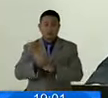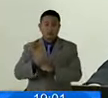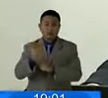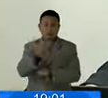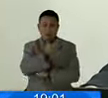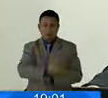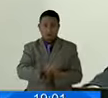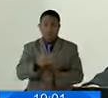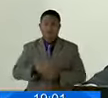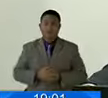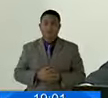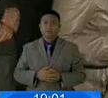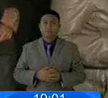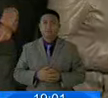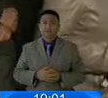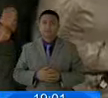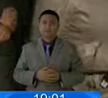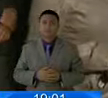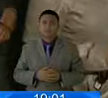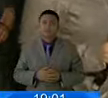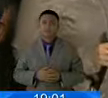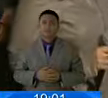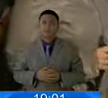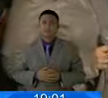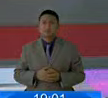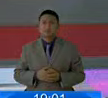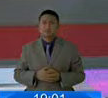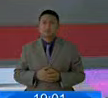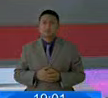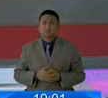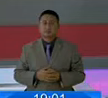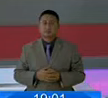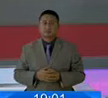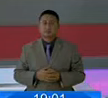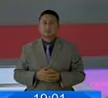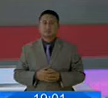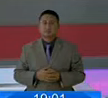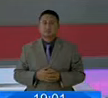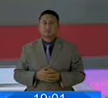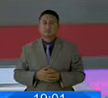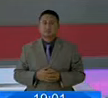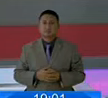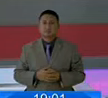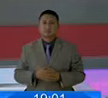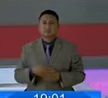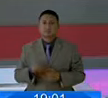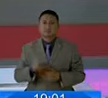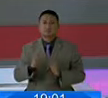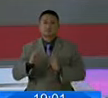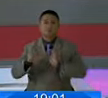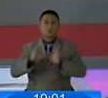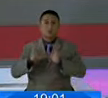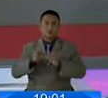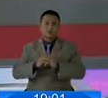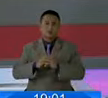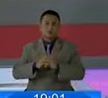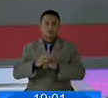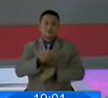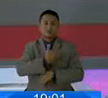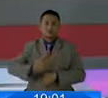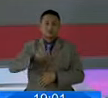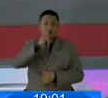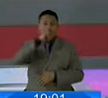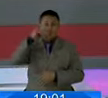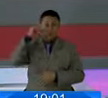candidatura. Informó Alison Corral. Durante un conversatorio con medios de comunicación, el presidente de la